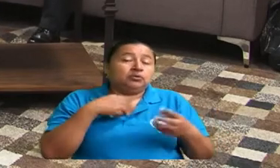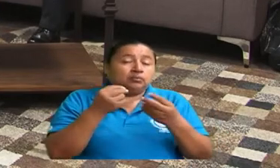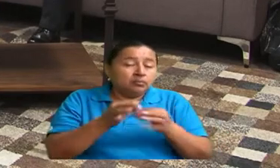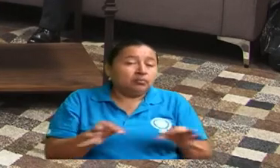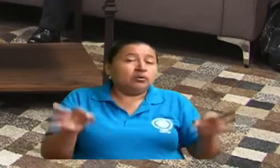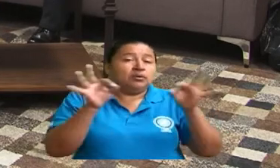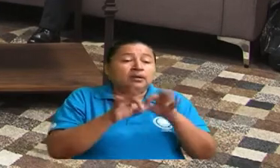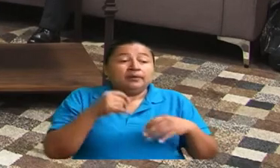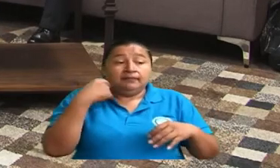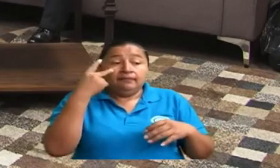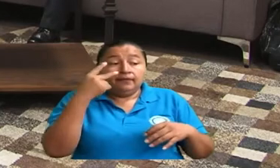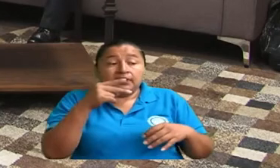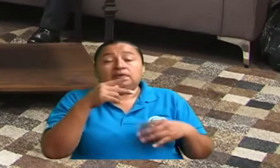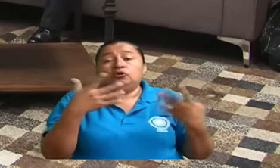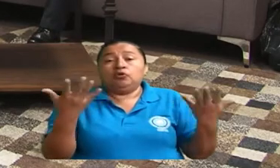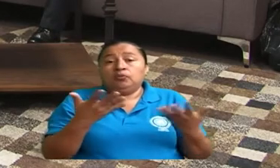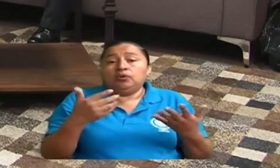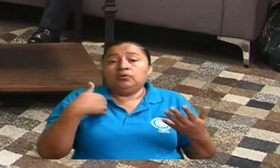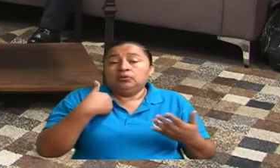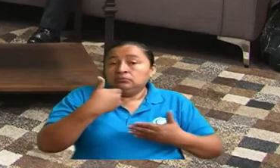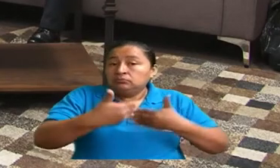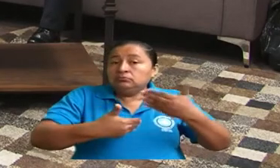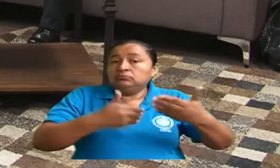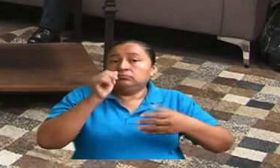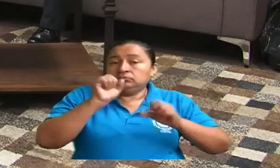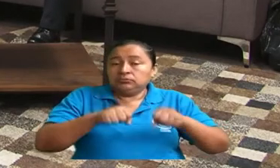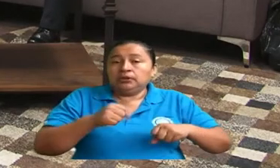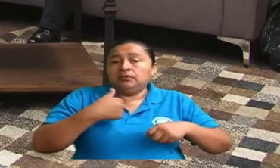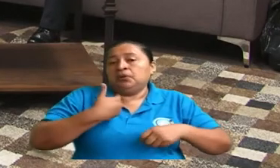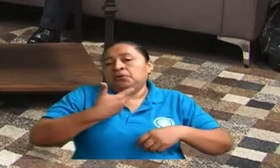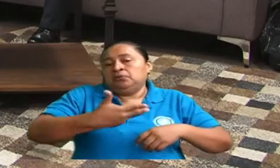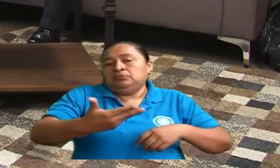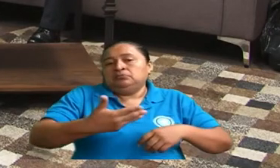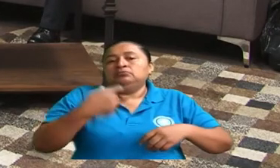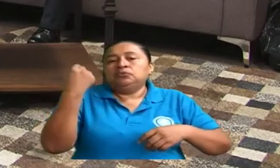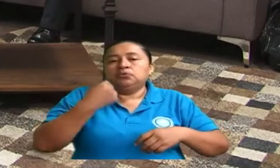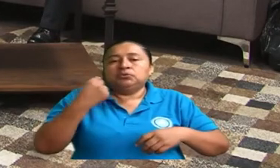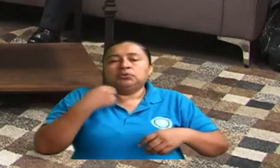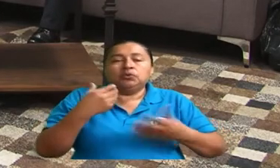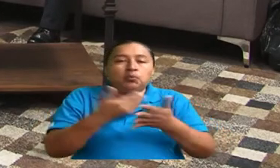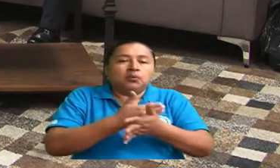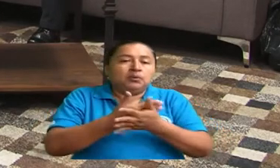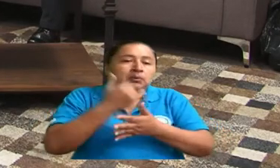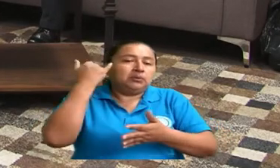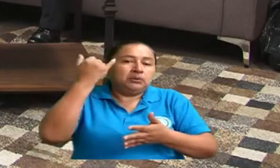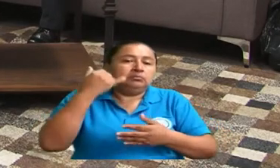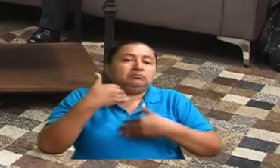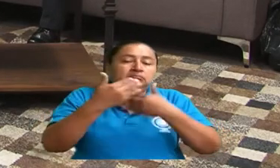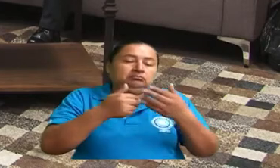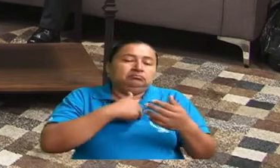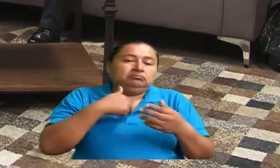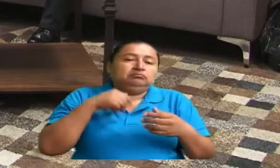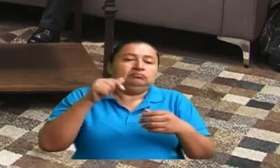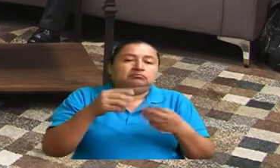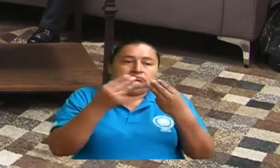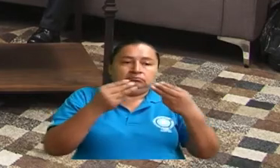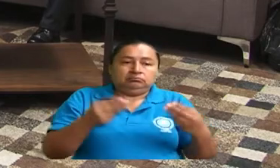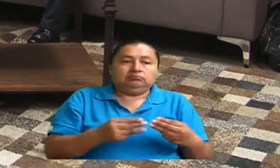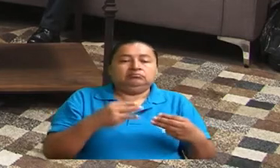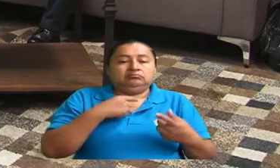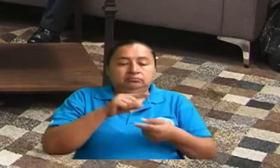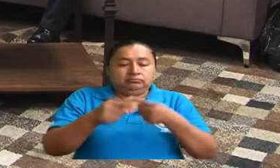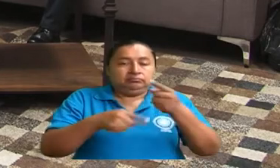importante, pues, ver, ¿verdad?, de cómo podemos, ¿verdad?, hacer emprendedurismo a través de los materiales